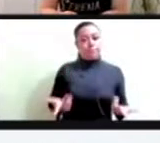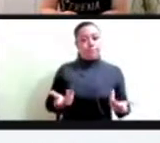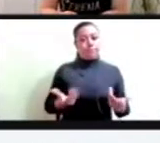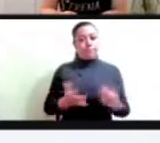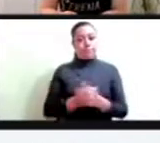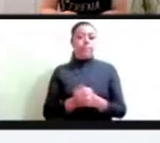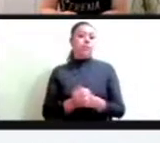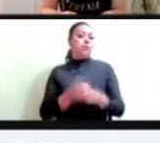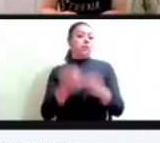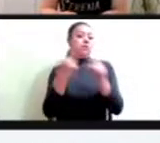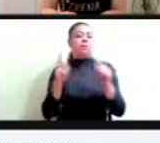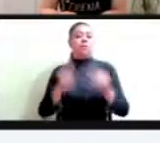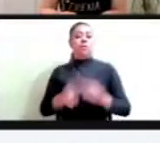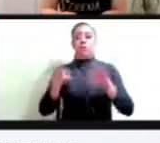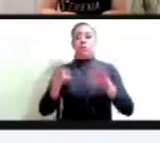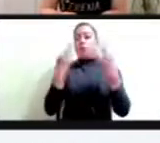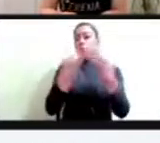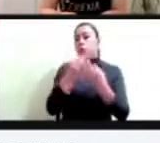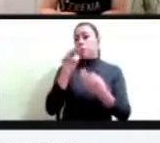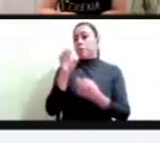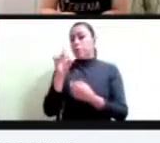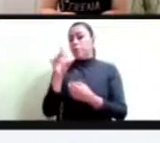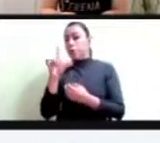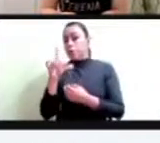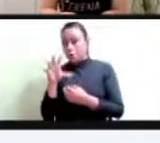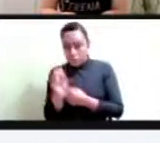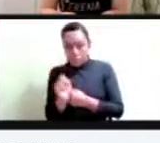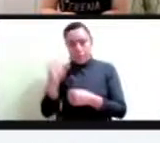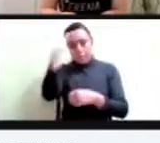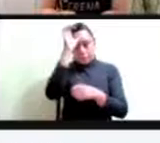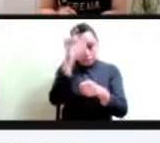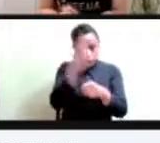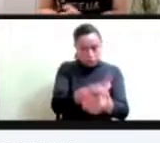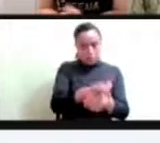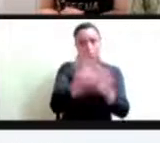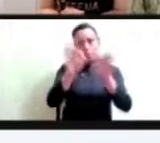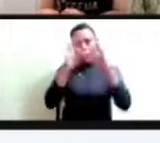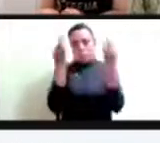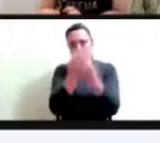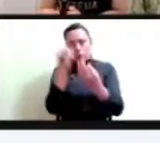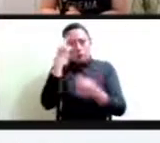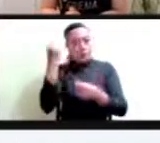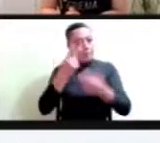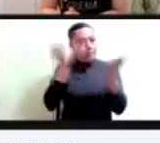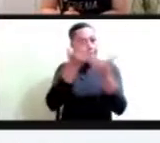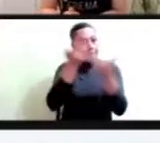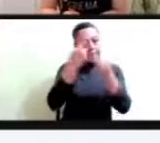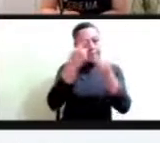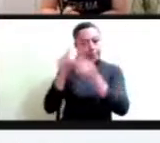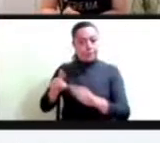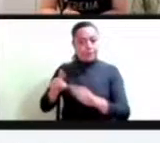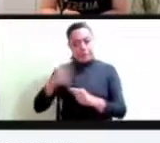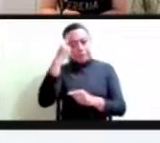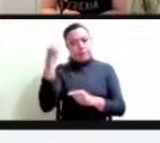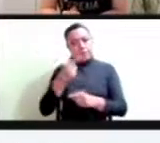moldes culturales, nuestras formas de hacer las cosas para hacerlas de otra manera, y entre